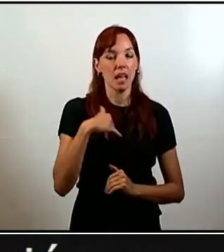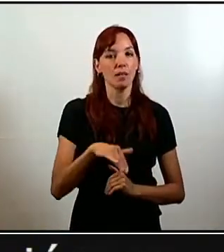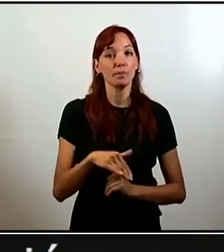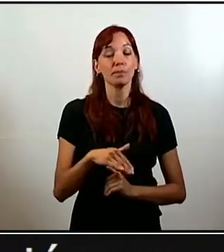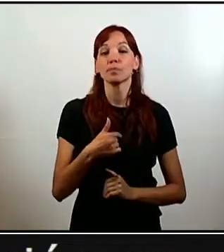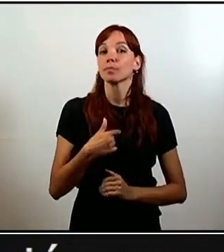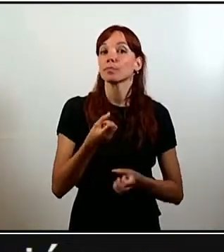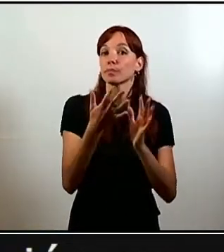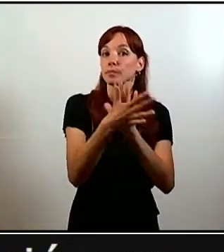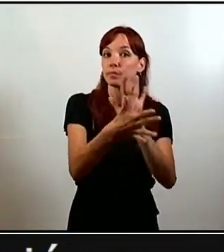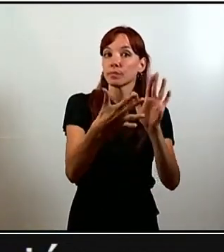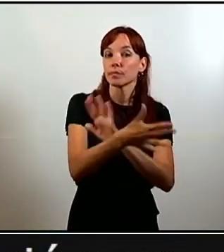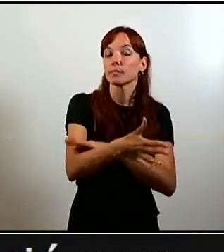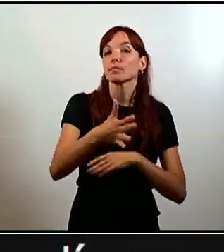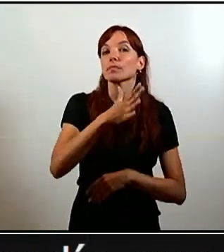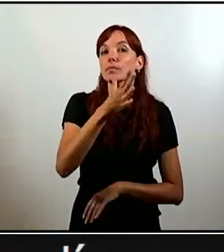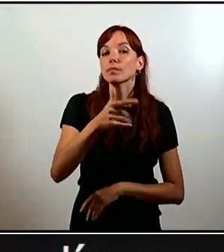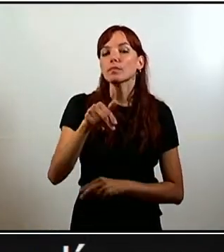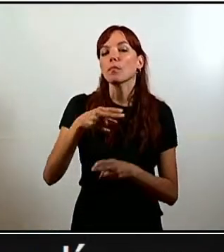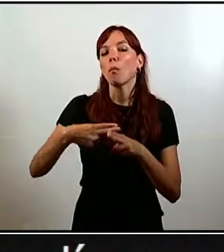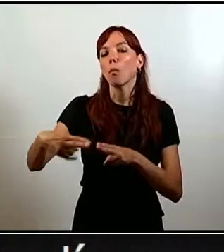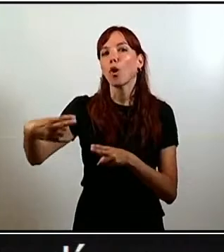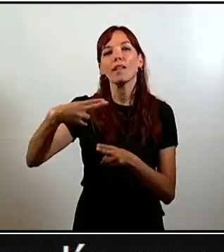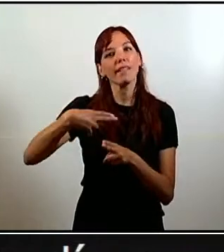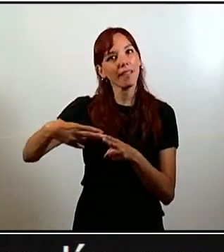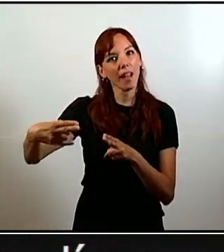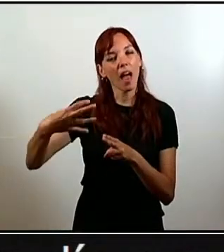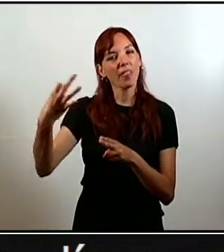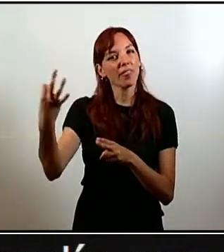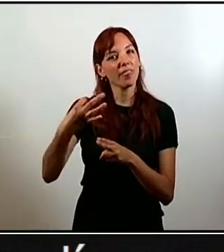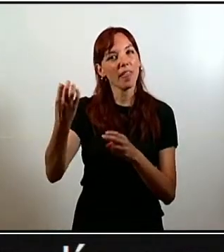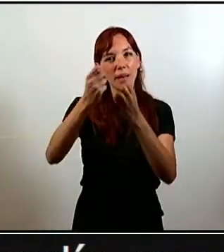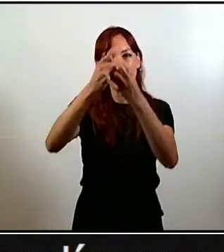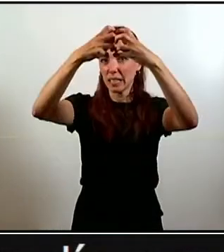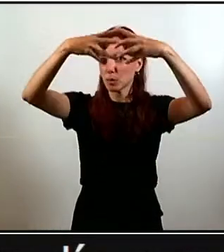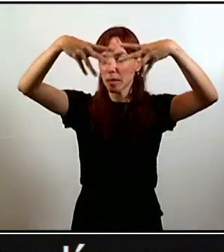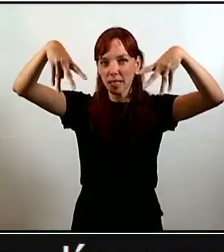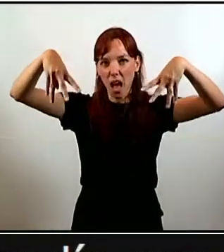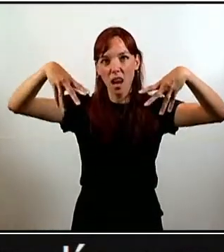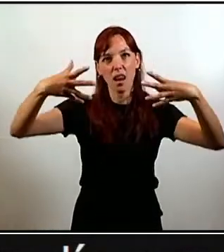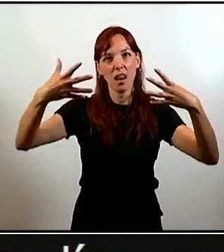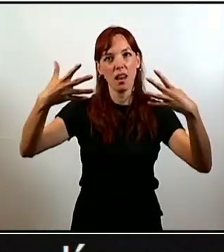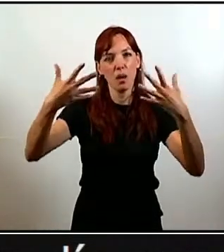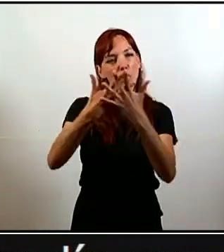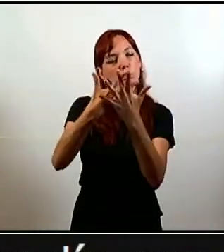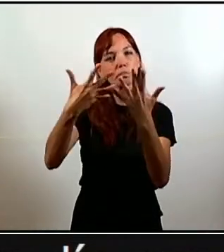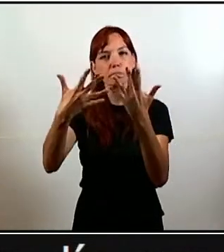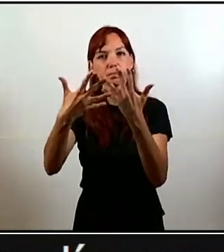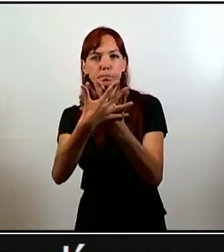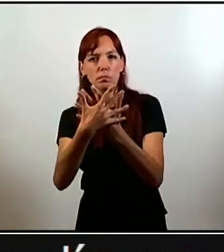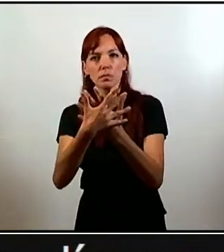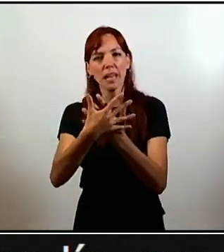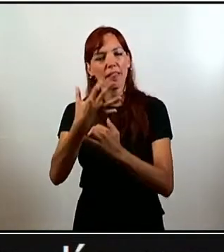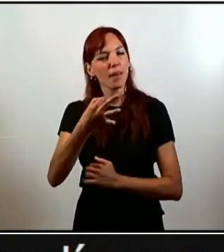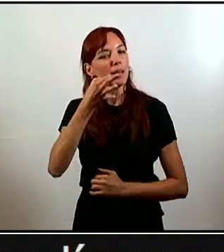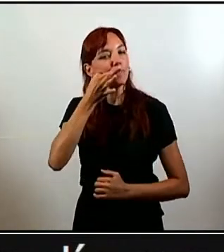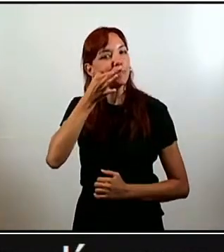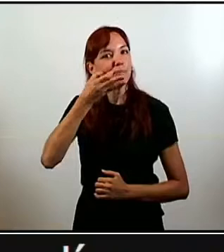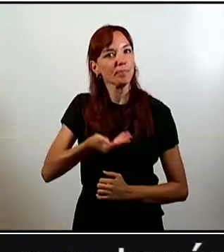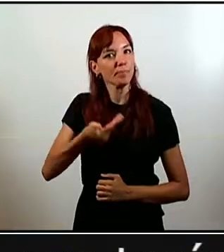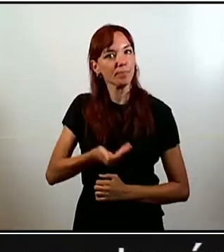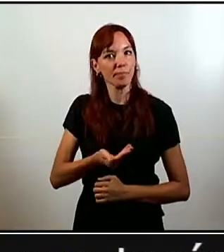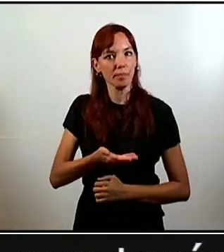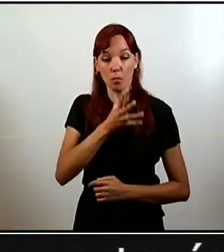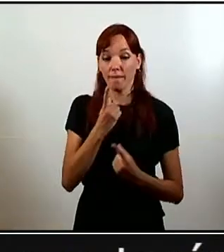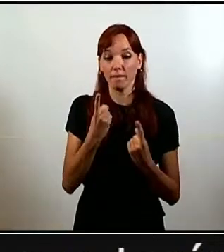que era una política que debiera ser transversal y que tenía que ser muy relevante porque hace